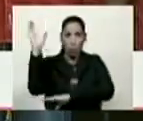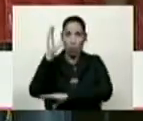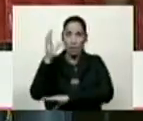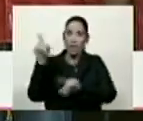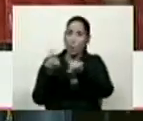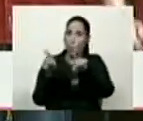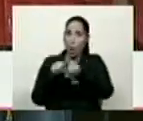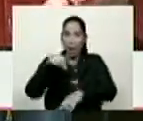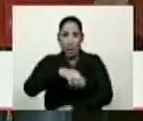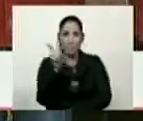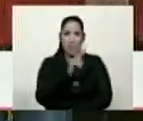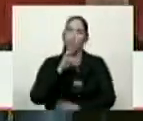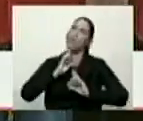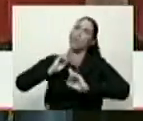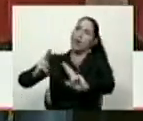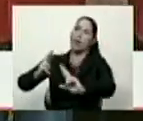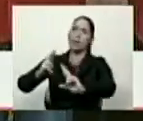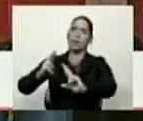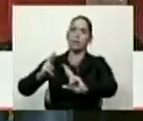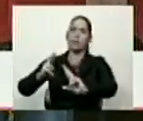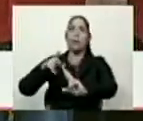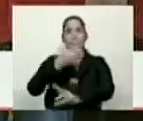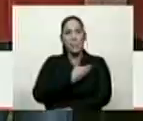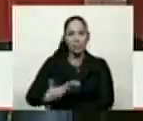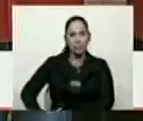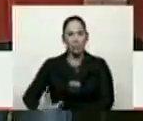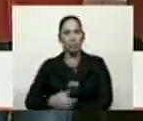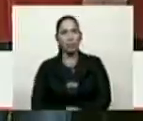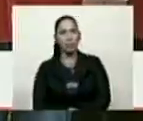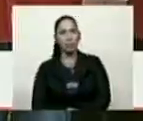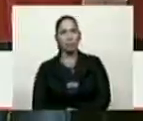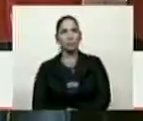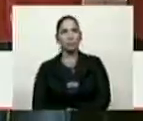Maduro, le responderían dignamente a ese presidente.